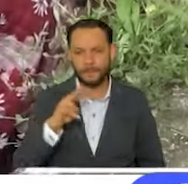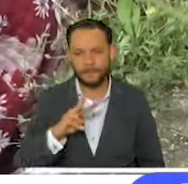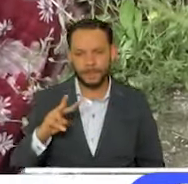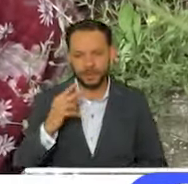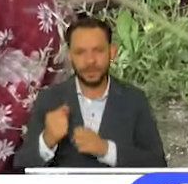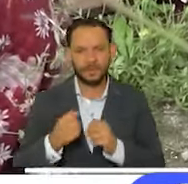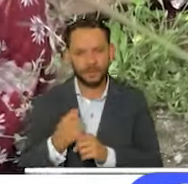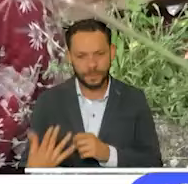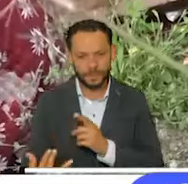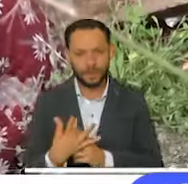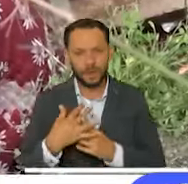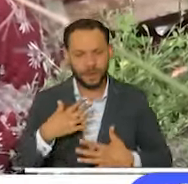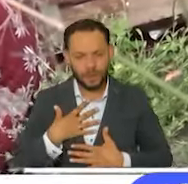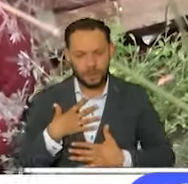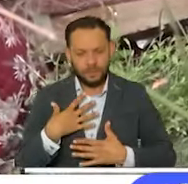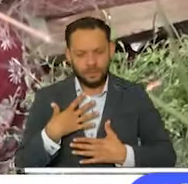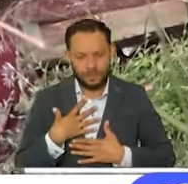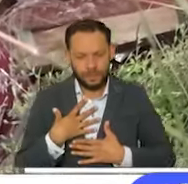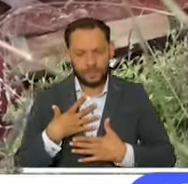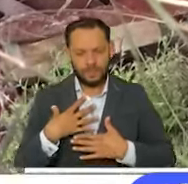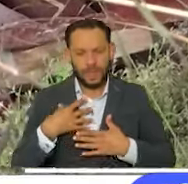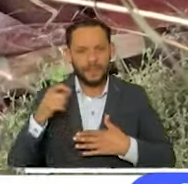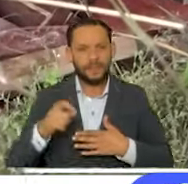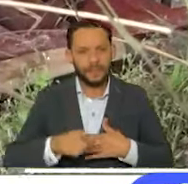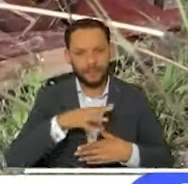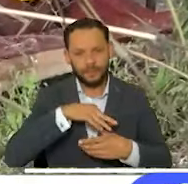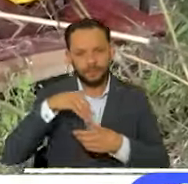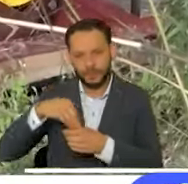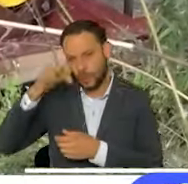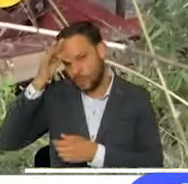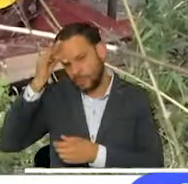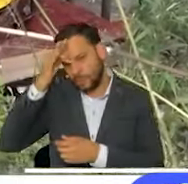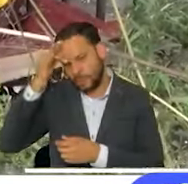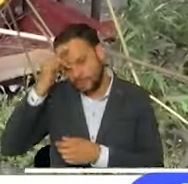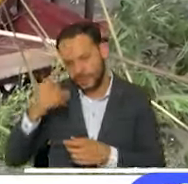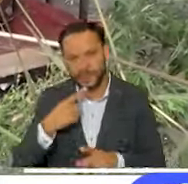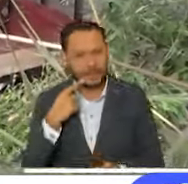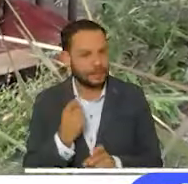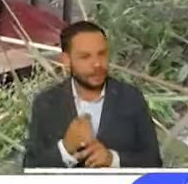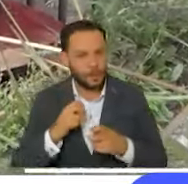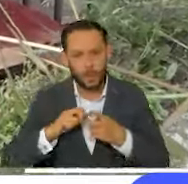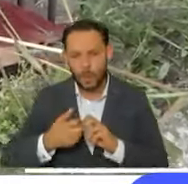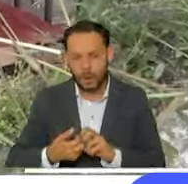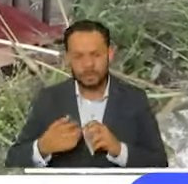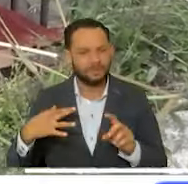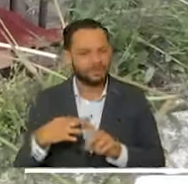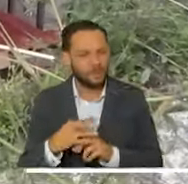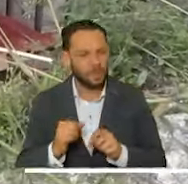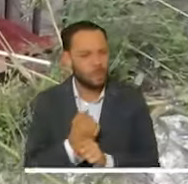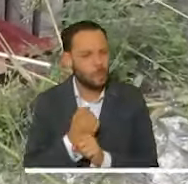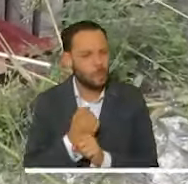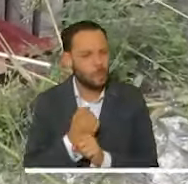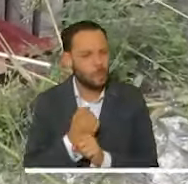respiratorias por lo que fue necesario trasladarlo a un centro asistencial sobre las causas de este siniestro el director de la unidad de gestión del riesgo de manizales Diego